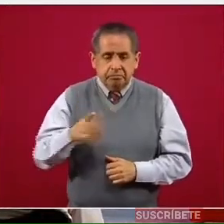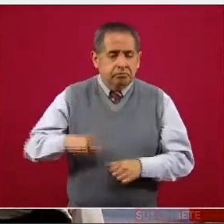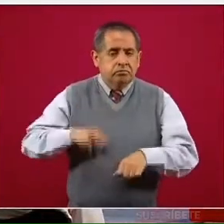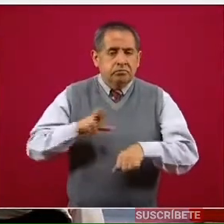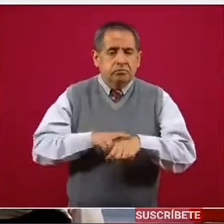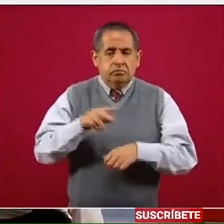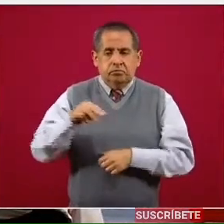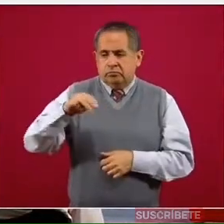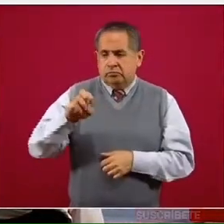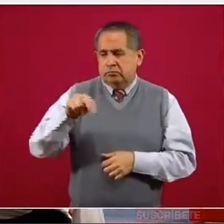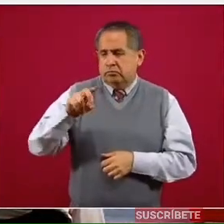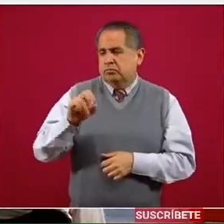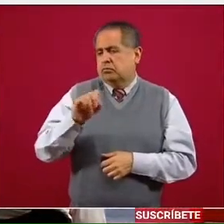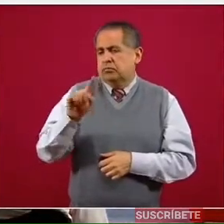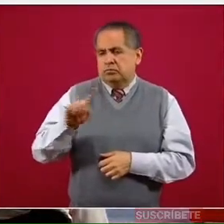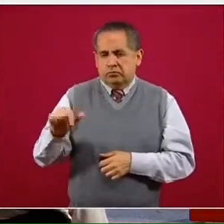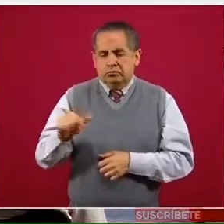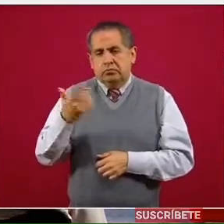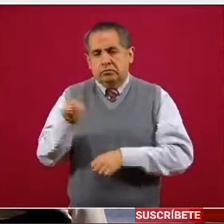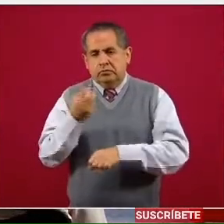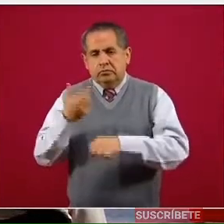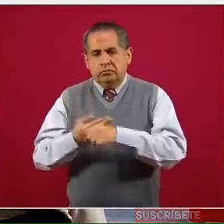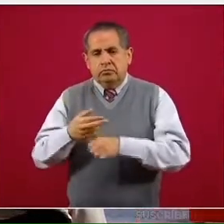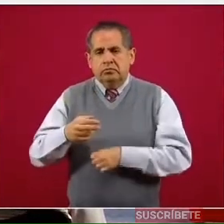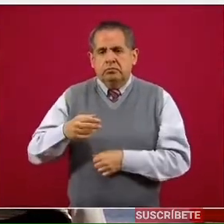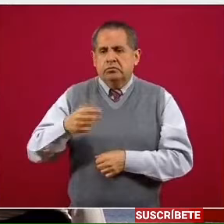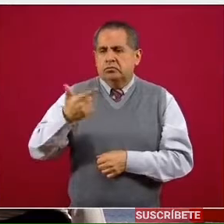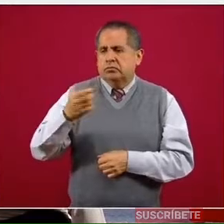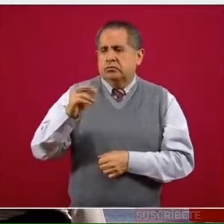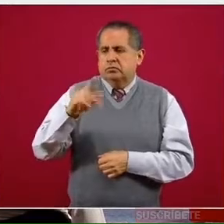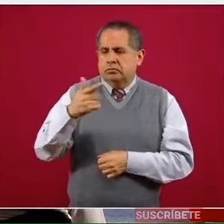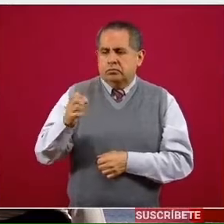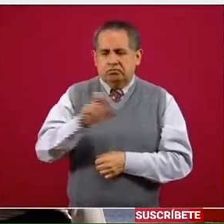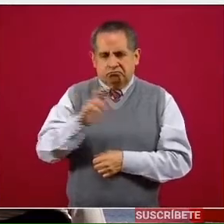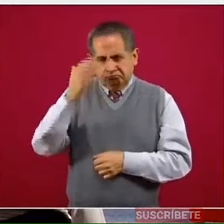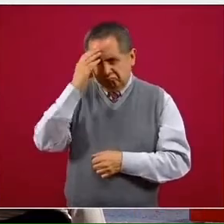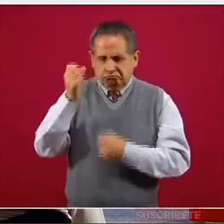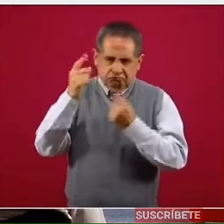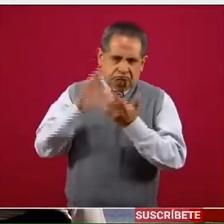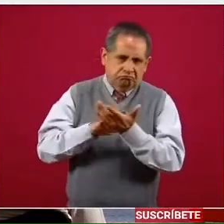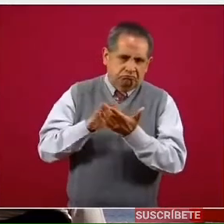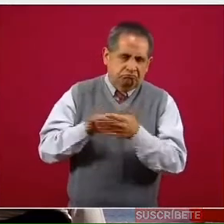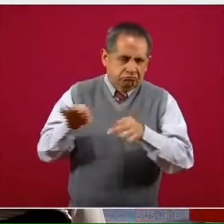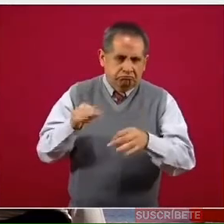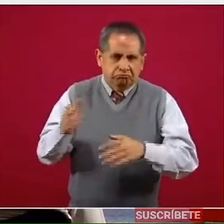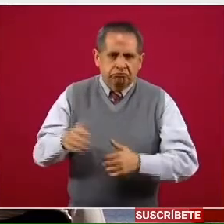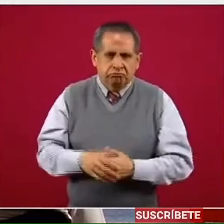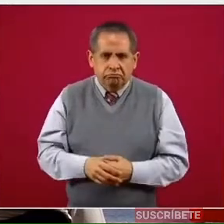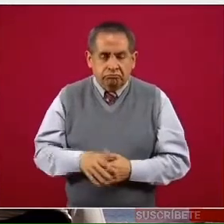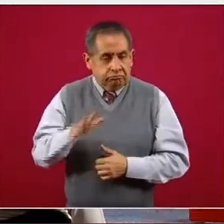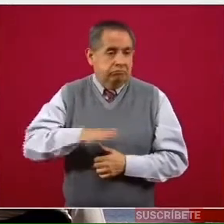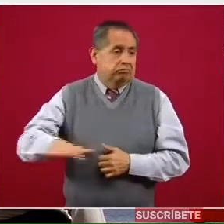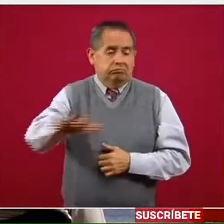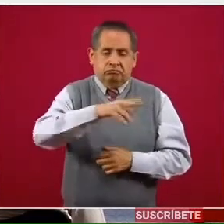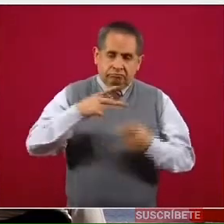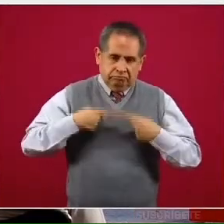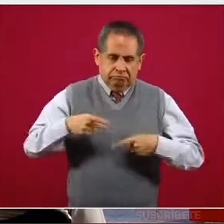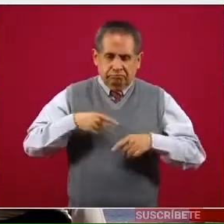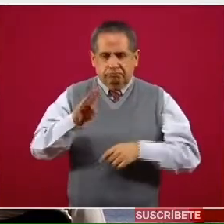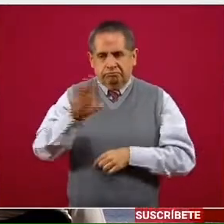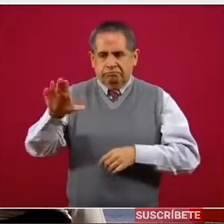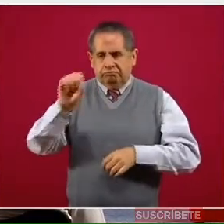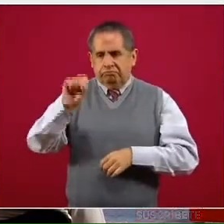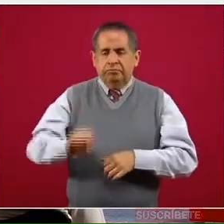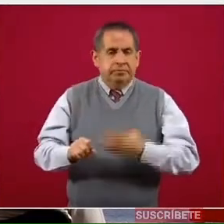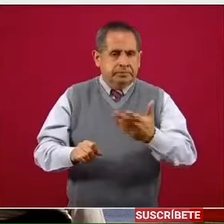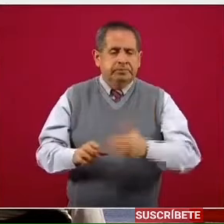el gobernador Mendoza Davis y el secretario George les reconocemos su trabajo, y a la sociedad de Baja